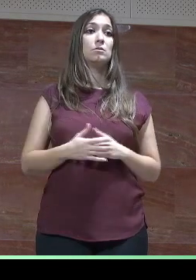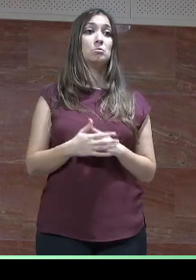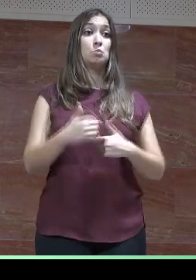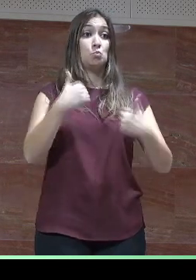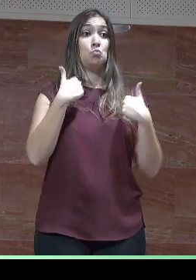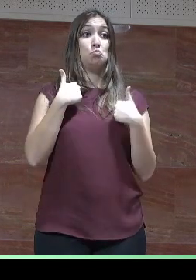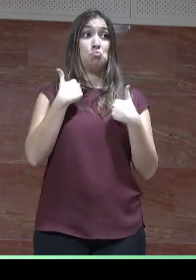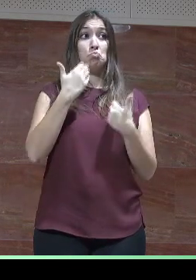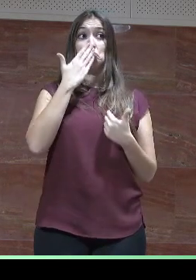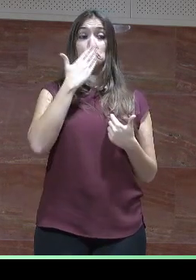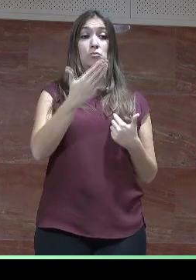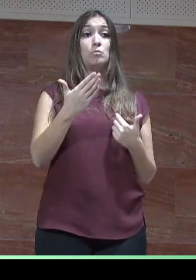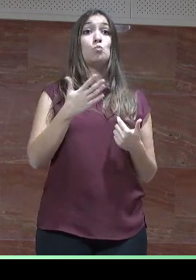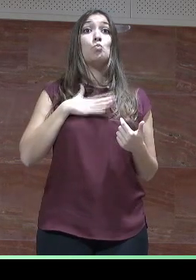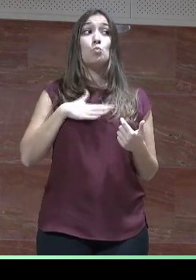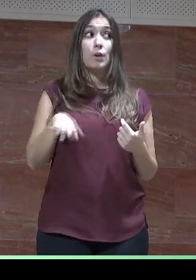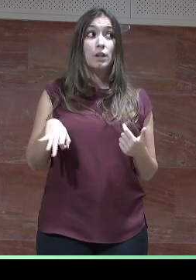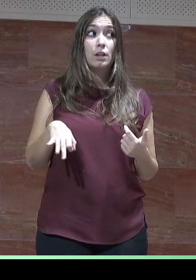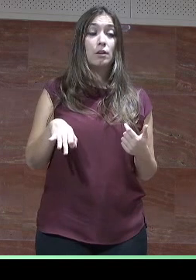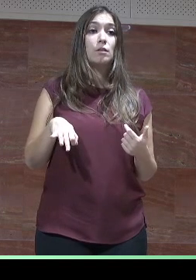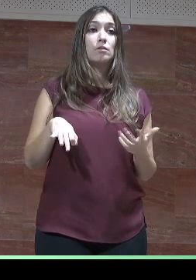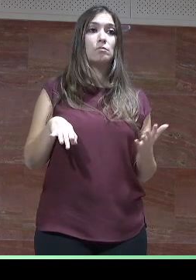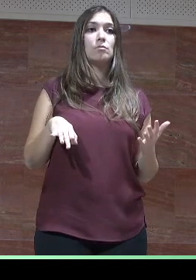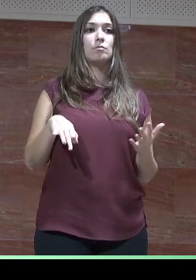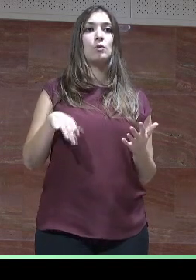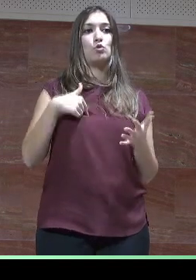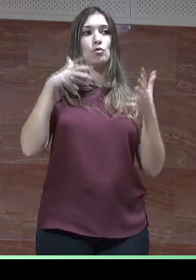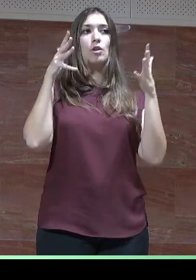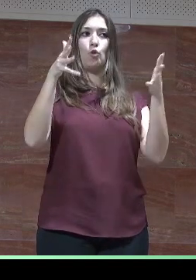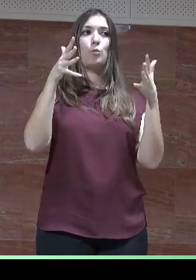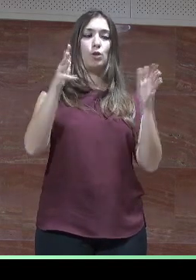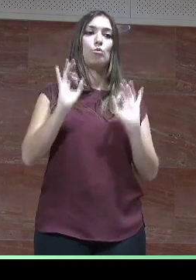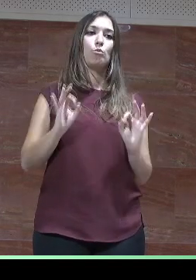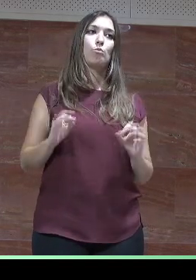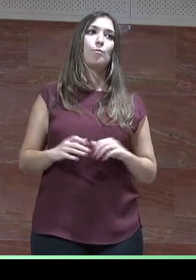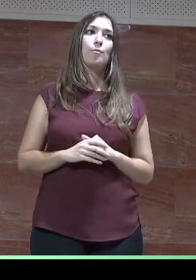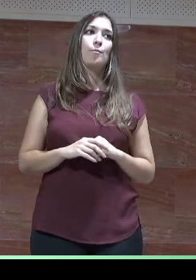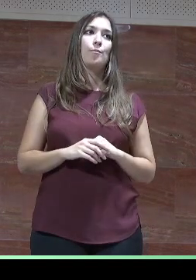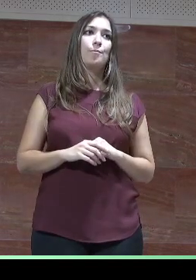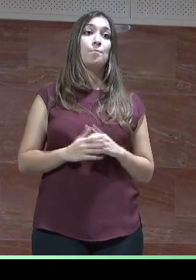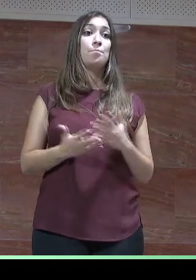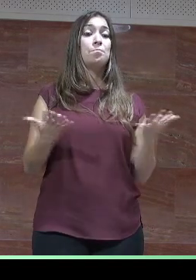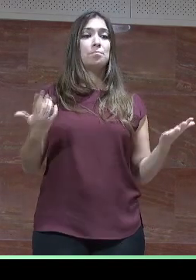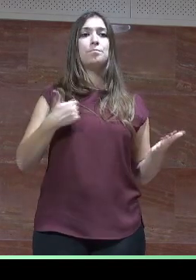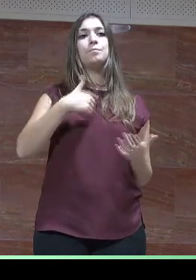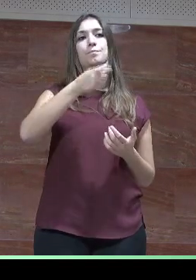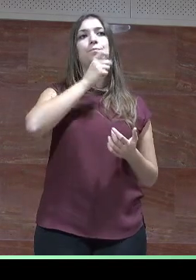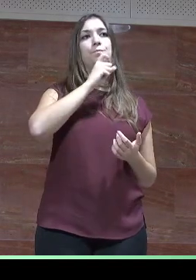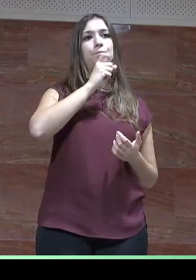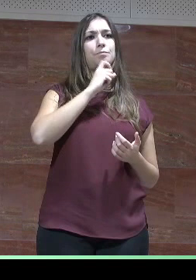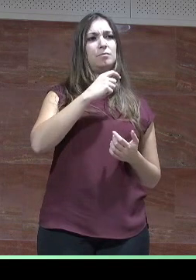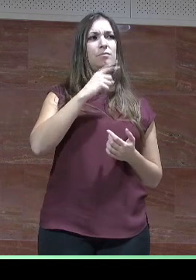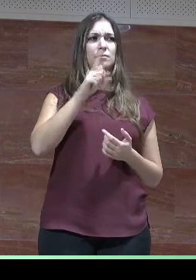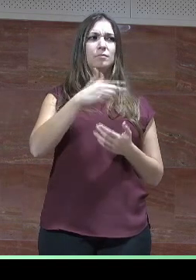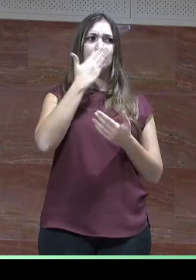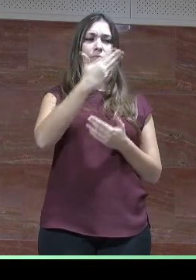yo, si se puede, yo lo recomiendo, pero es difícil. También quiero decir que,